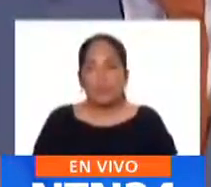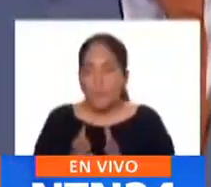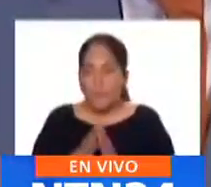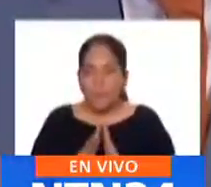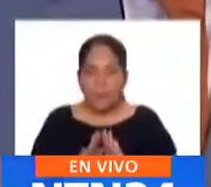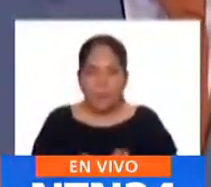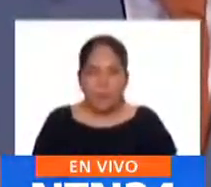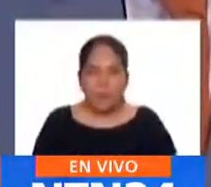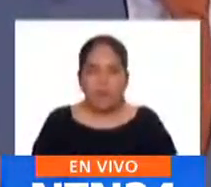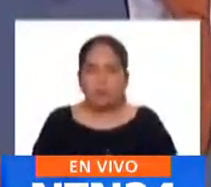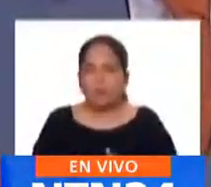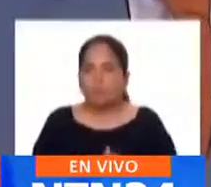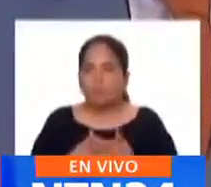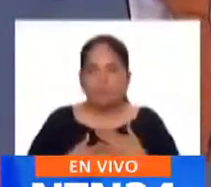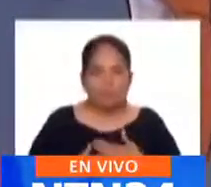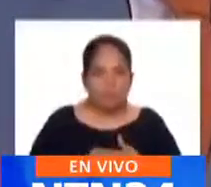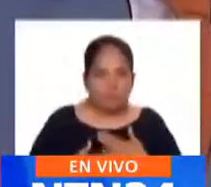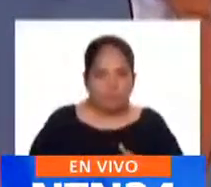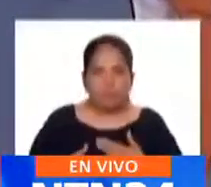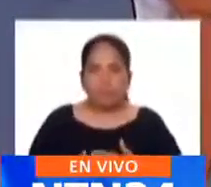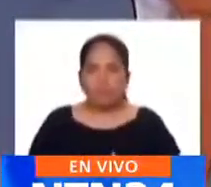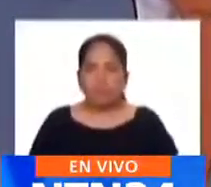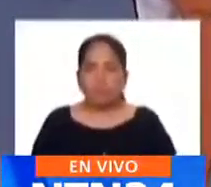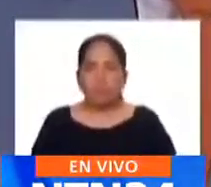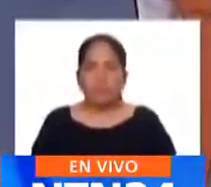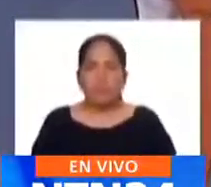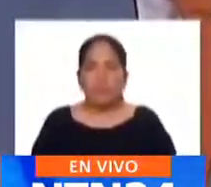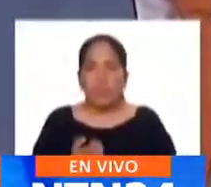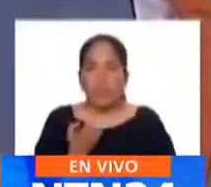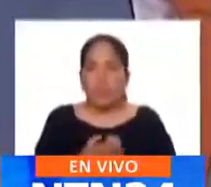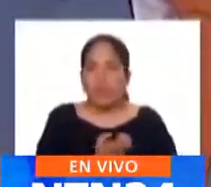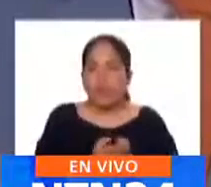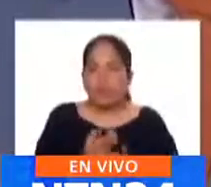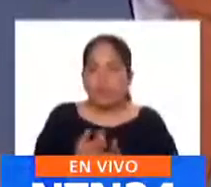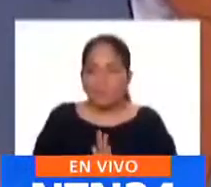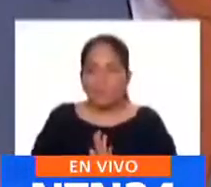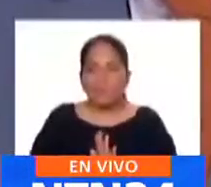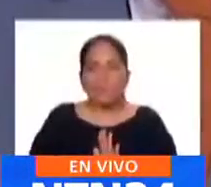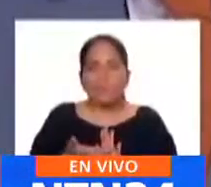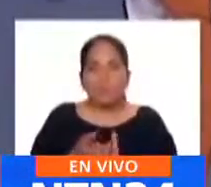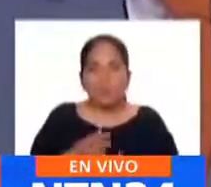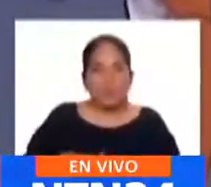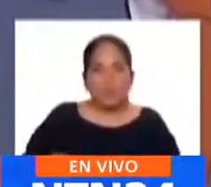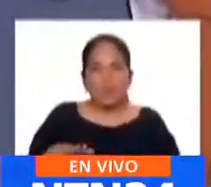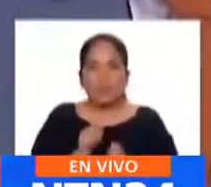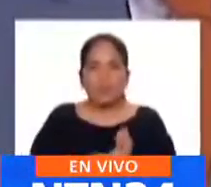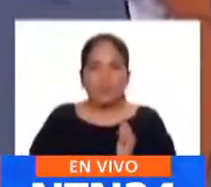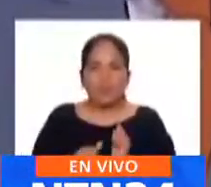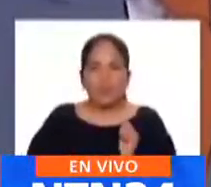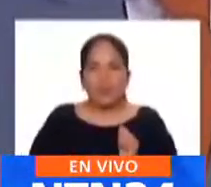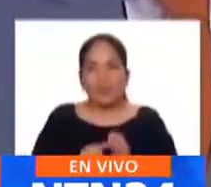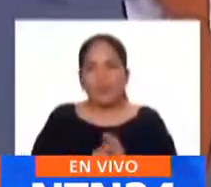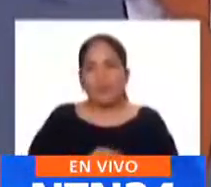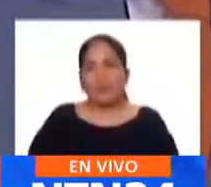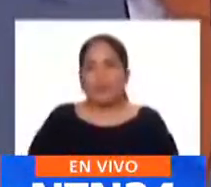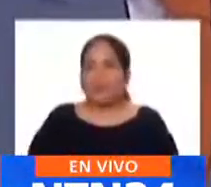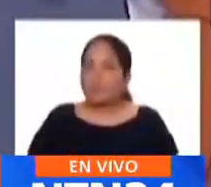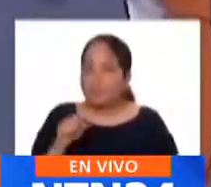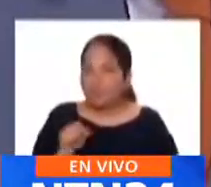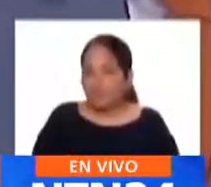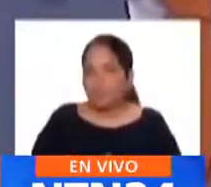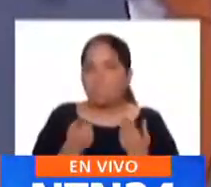paz, la tranquilidad, la recuperación económica que están esperando nuestros hermanos del sur.